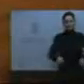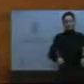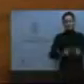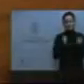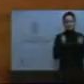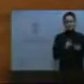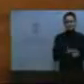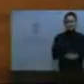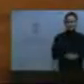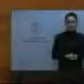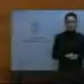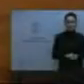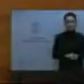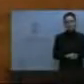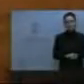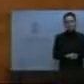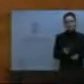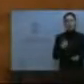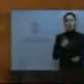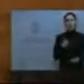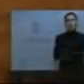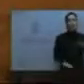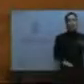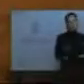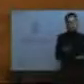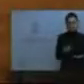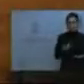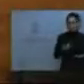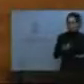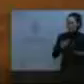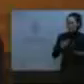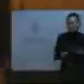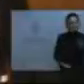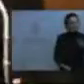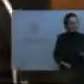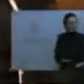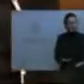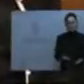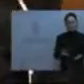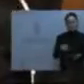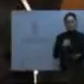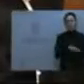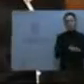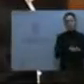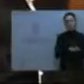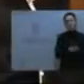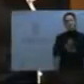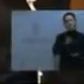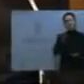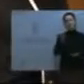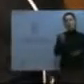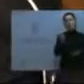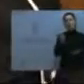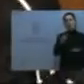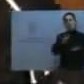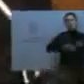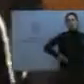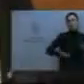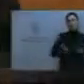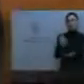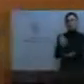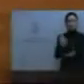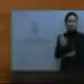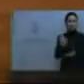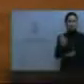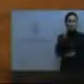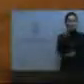mire, voy a ser justa, y voy a ser muy justa, porque le voy a hablar de otro recorte de prensa, este